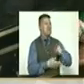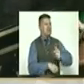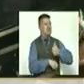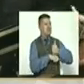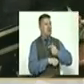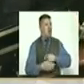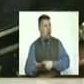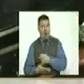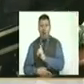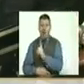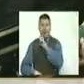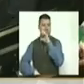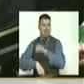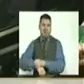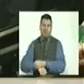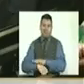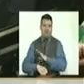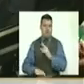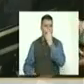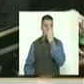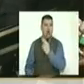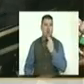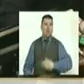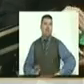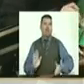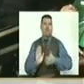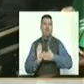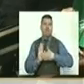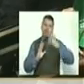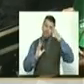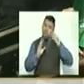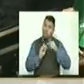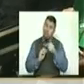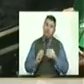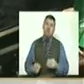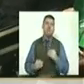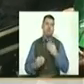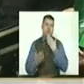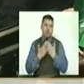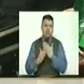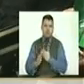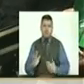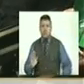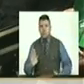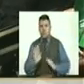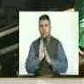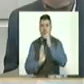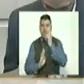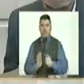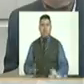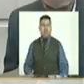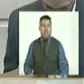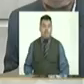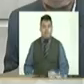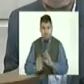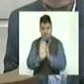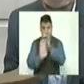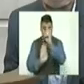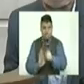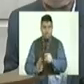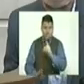esperando, que haya un verdadero cumplimiento de lo pactado. Gracias, presidente. A